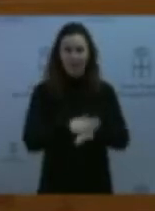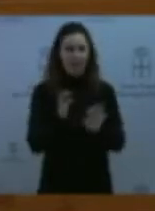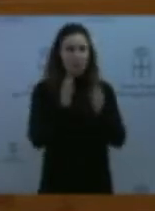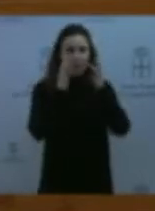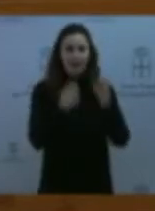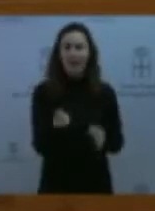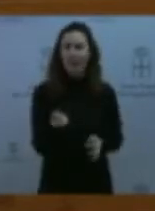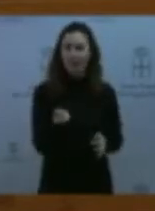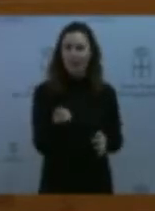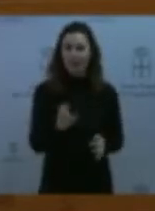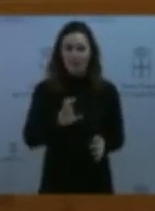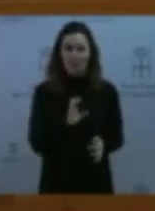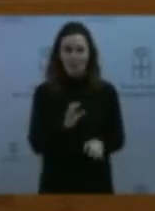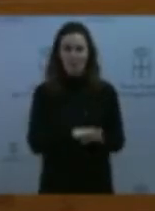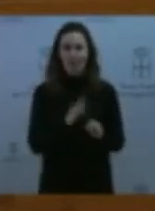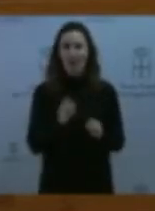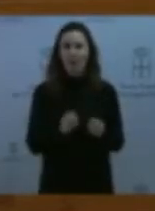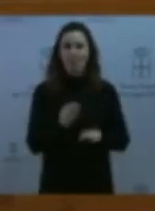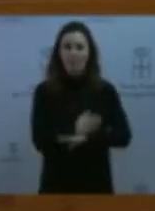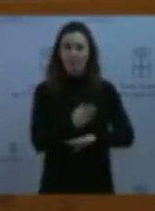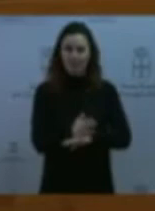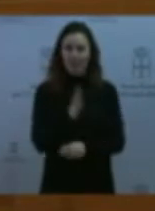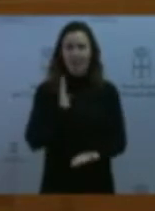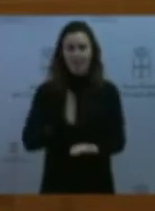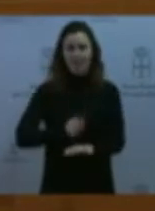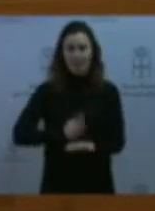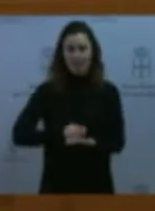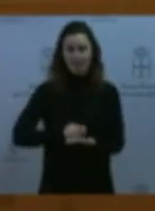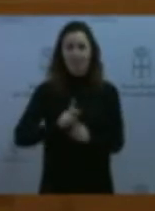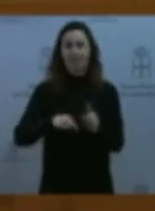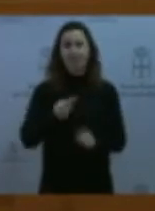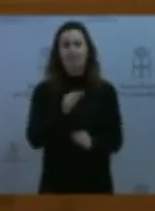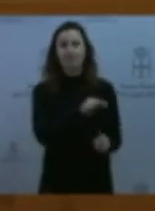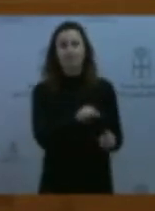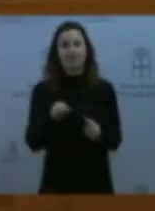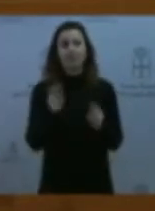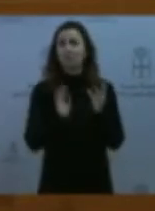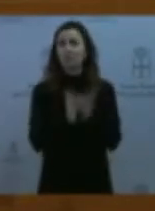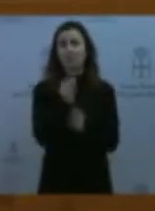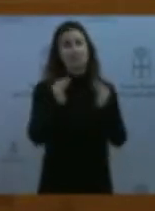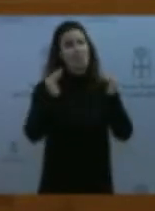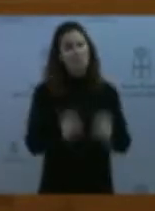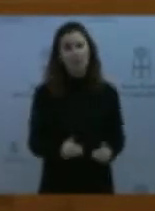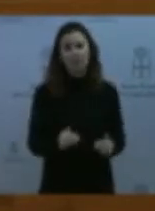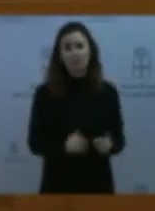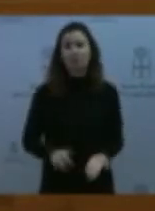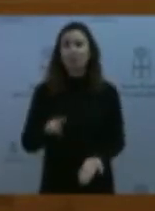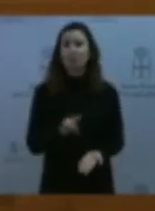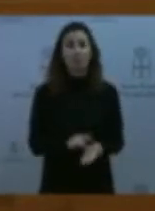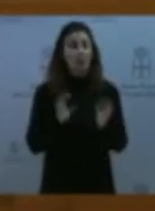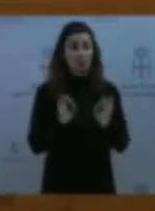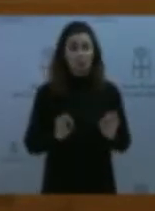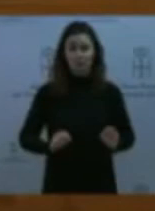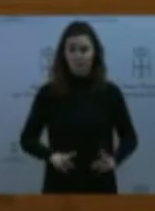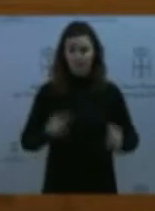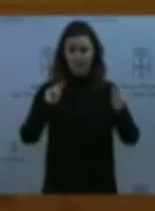de carne, es cuando hay menos incendios, es cuando no hay incendios. Y como la prevención de los incendios forestales